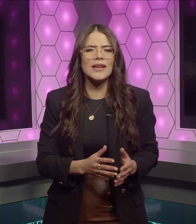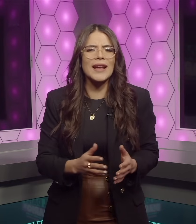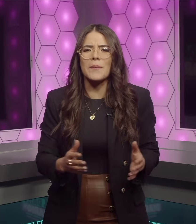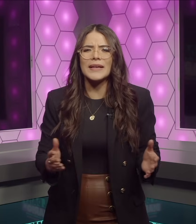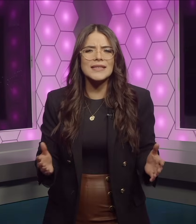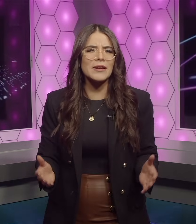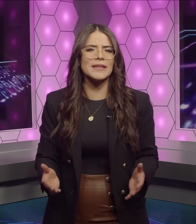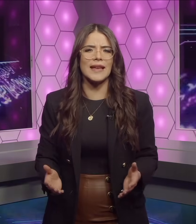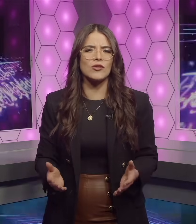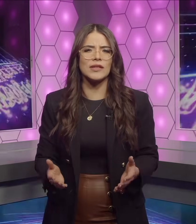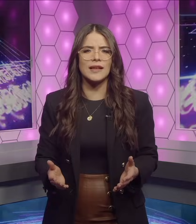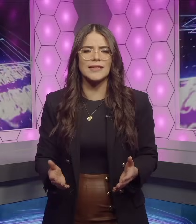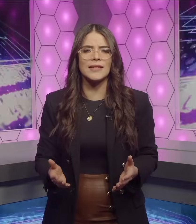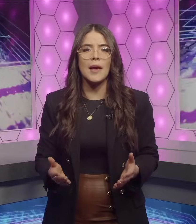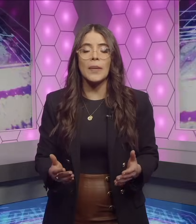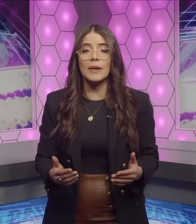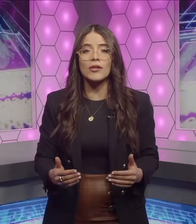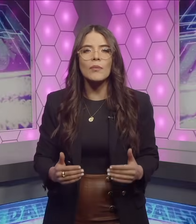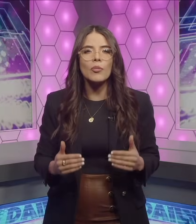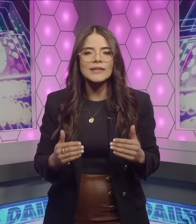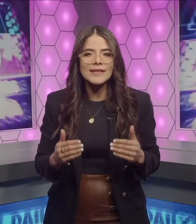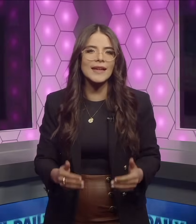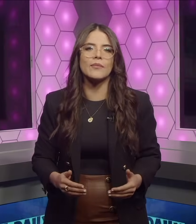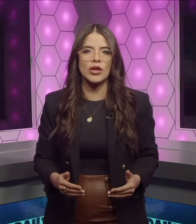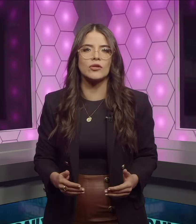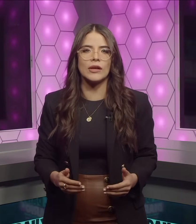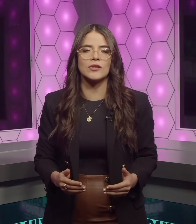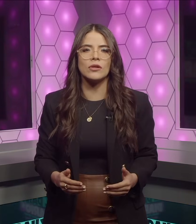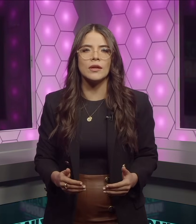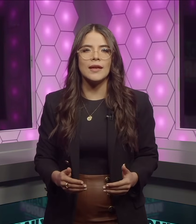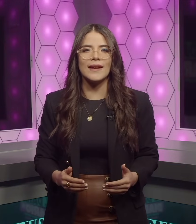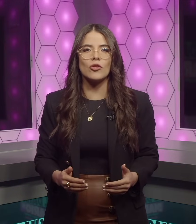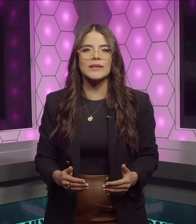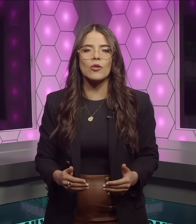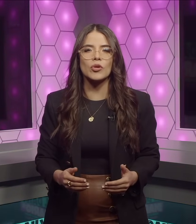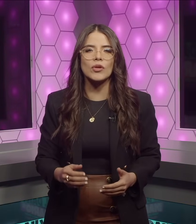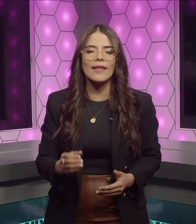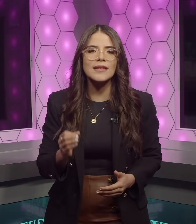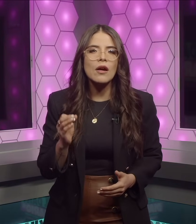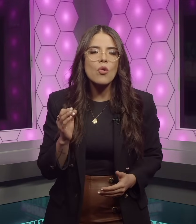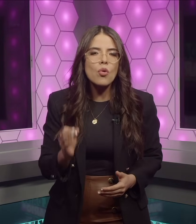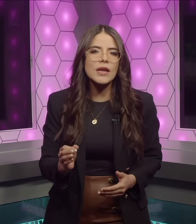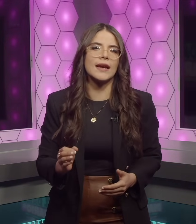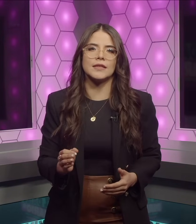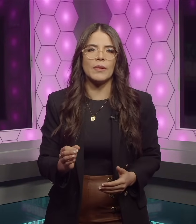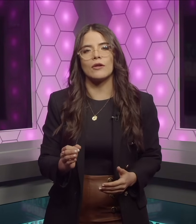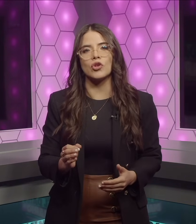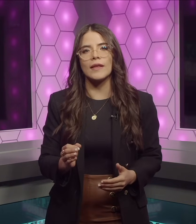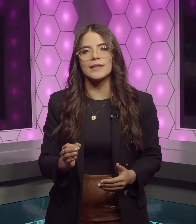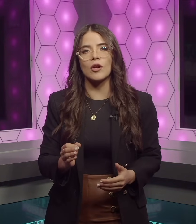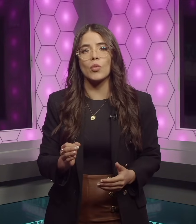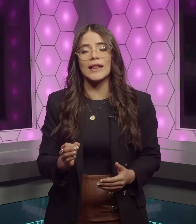locales son incapaces de ver más allá de sus intereses para plantear una propuesta seria de proyecto de nación, dejando pasar oportunidades únicas